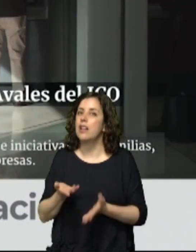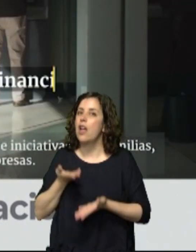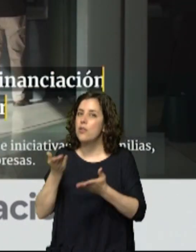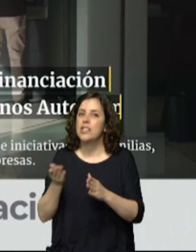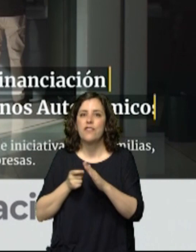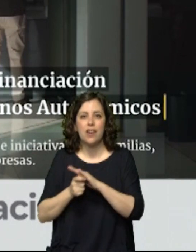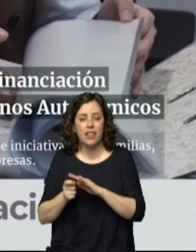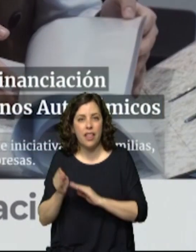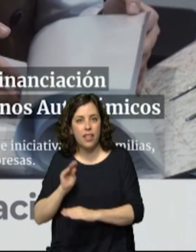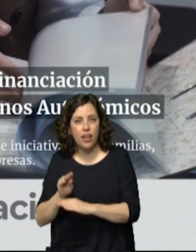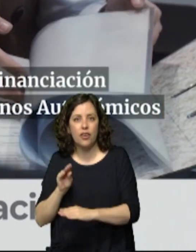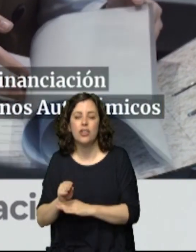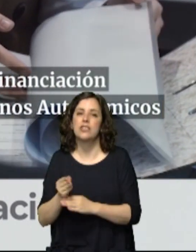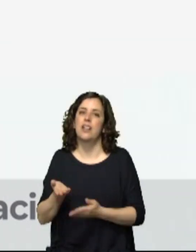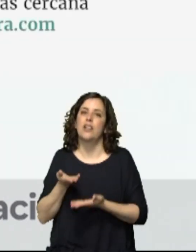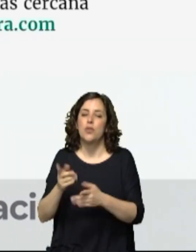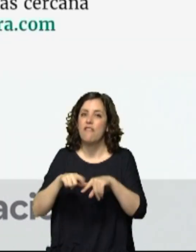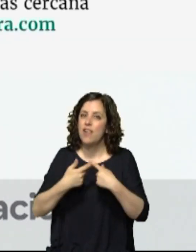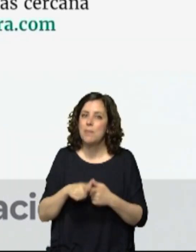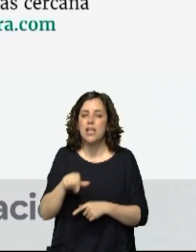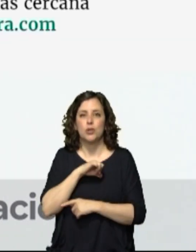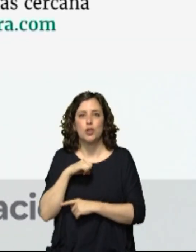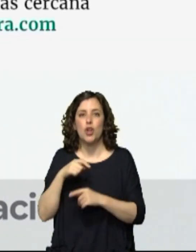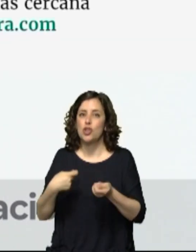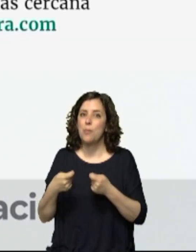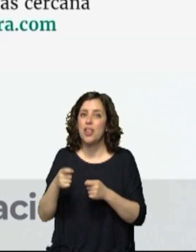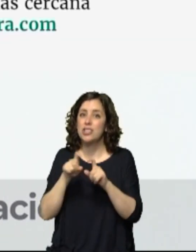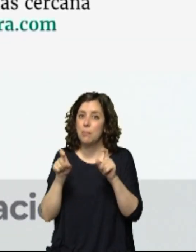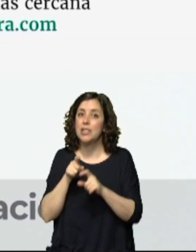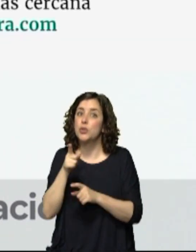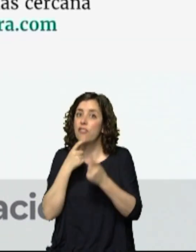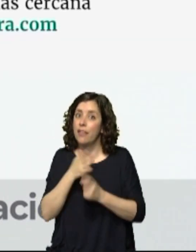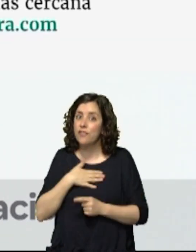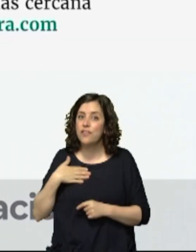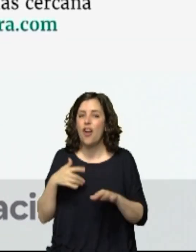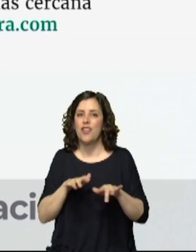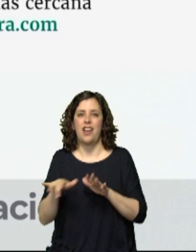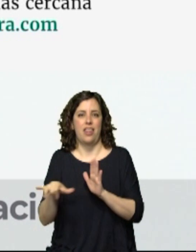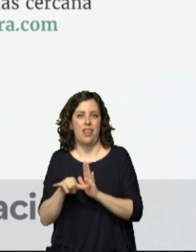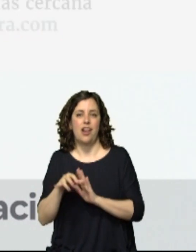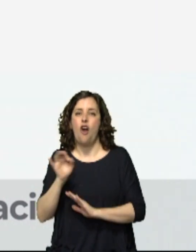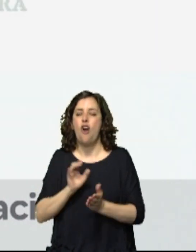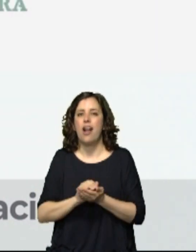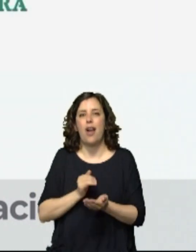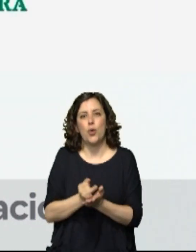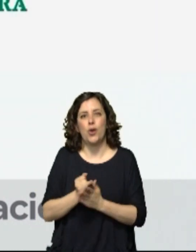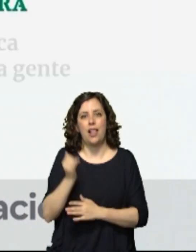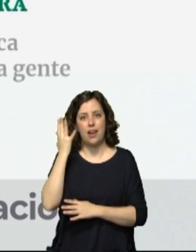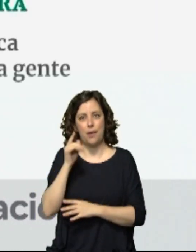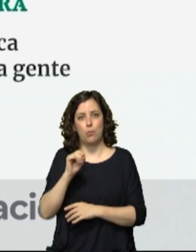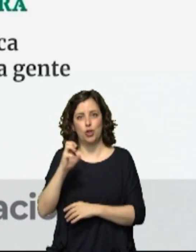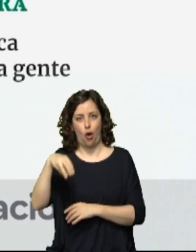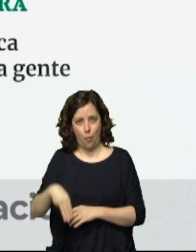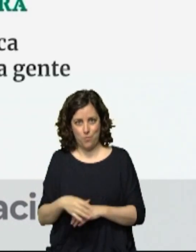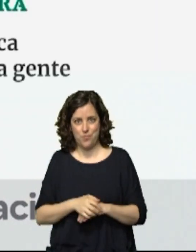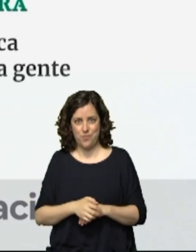para familias, autónomos, comercios y empresas. Infórmate en tu oficina más cercana o en cajaruraldenavarra.com.